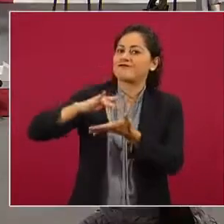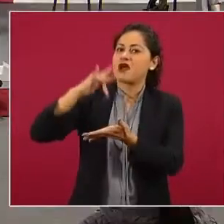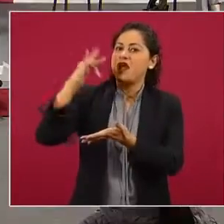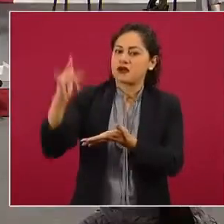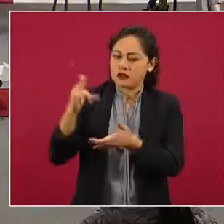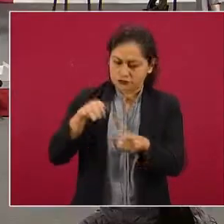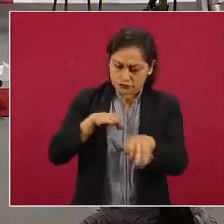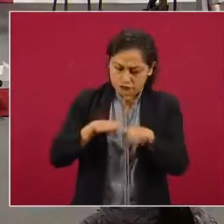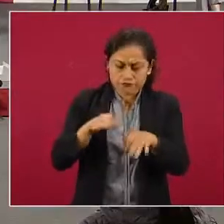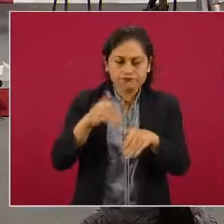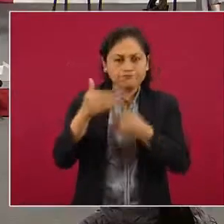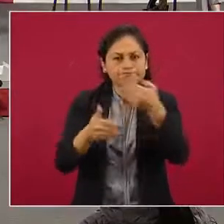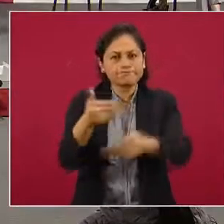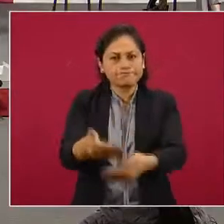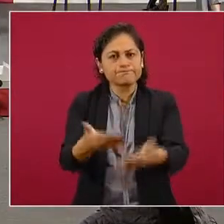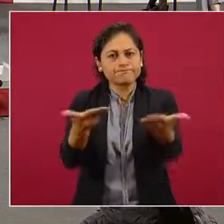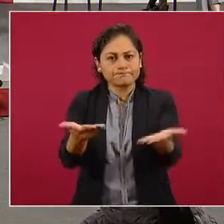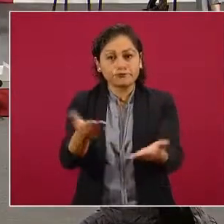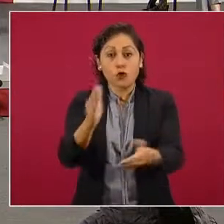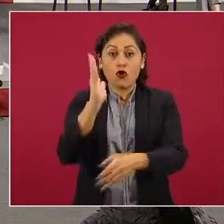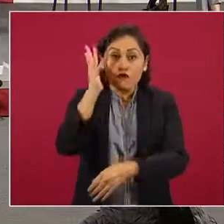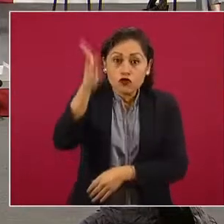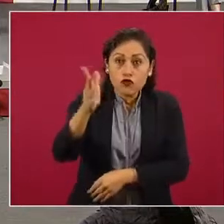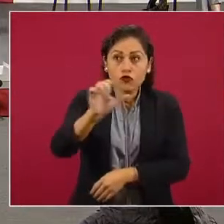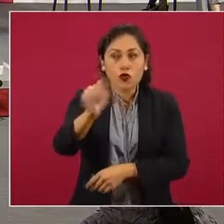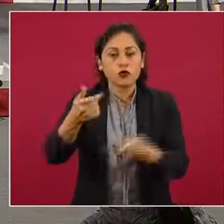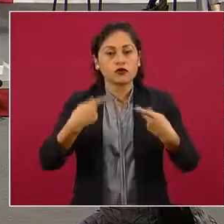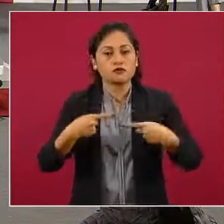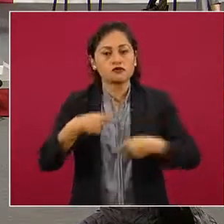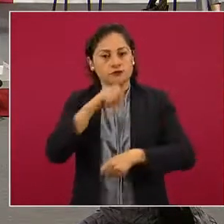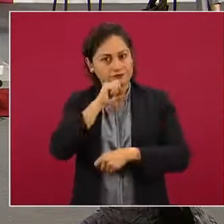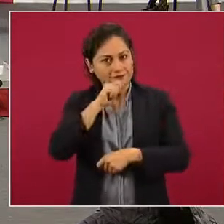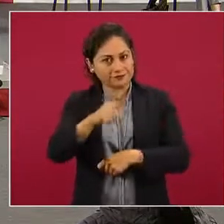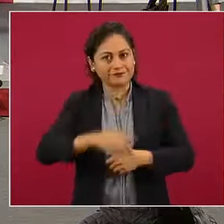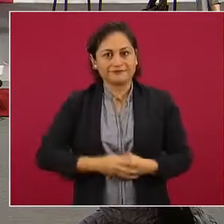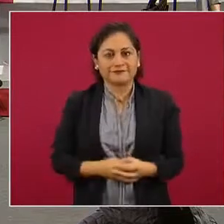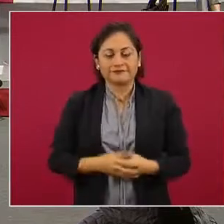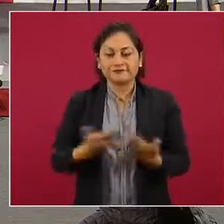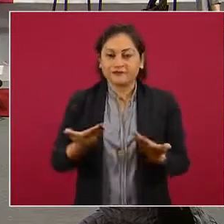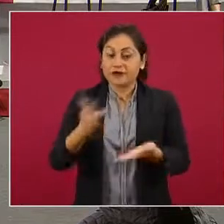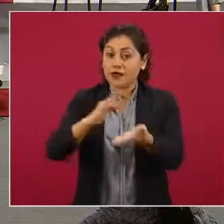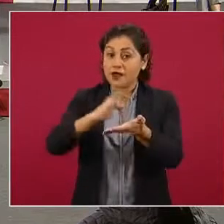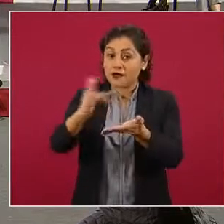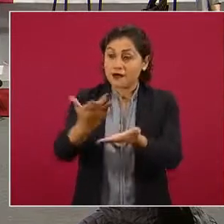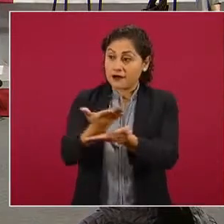los que vienen. Muchísimas gracias, compañeras, compañeros. Señor presidente.